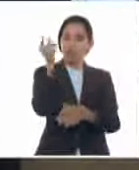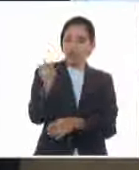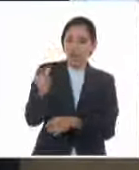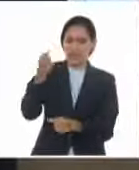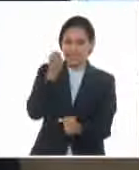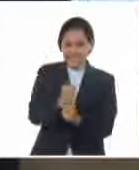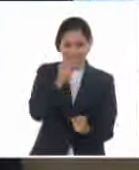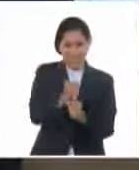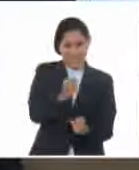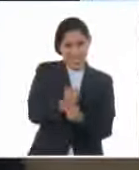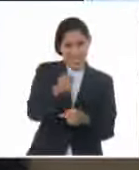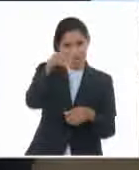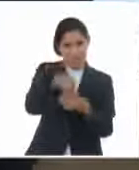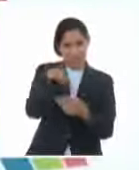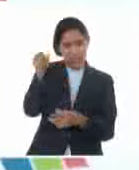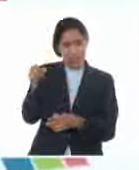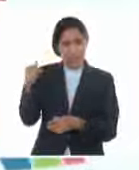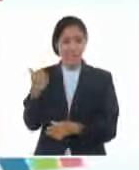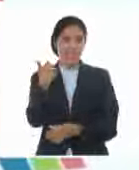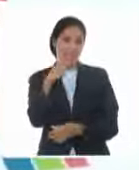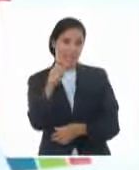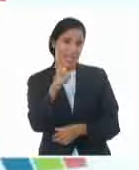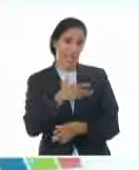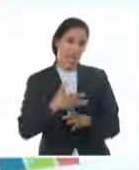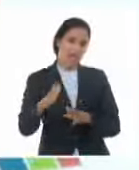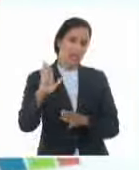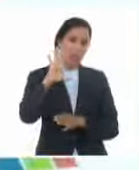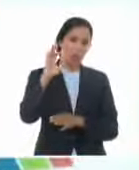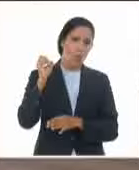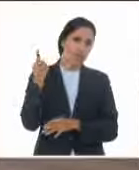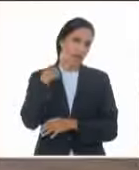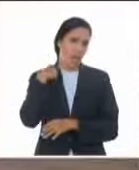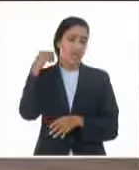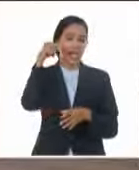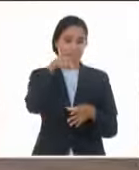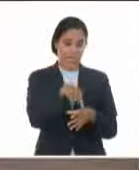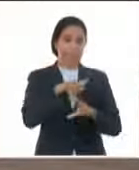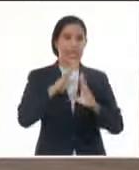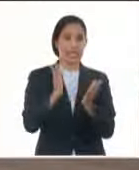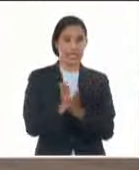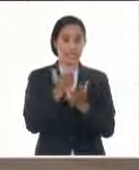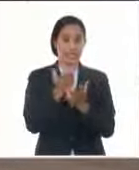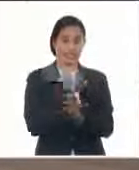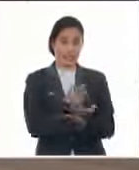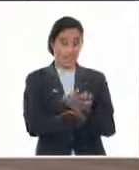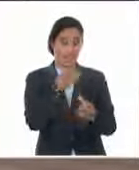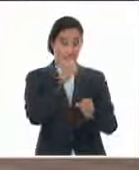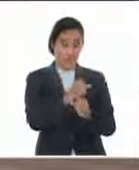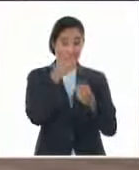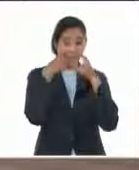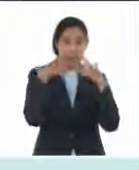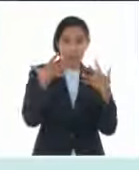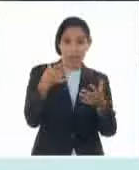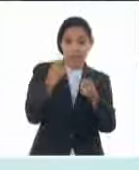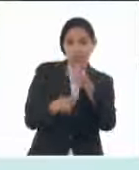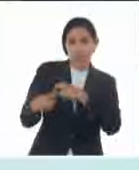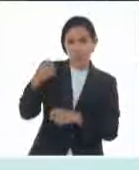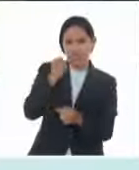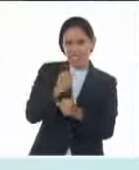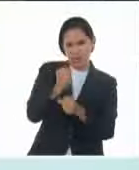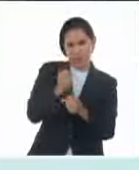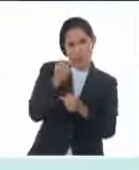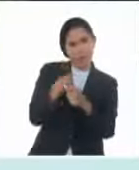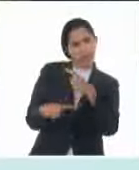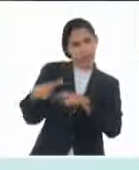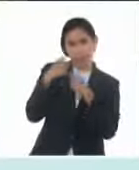permanecido entre 10 y 50 años en el CENSA, y se resaltó el significativo quehacer de las mujeres.